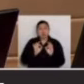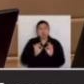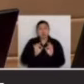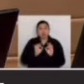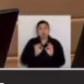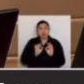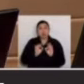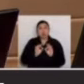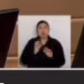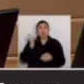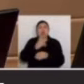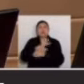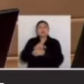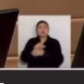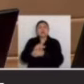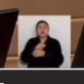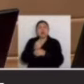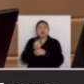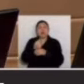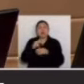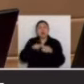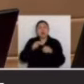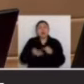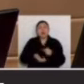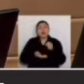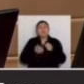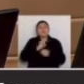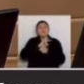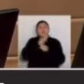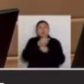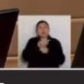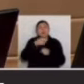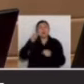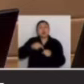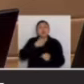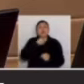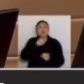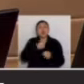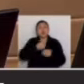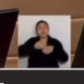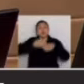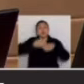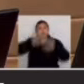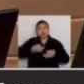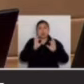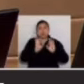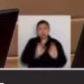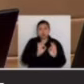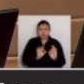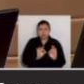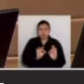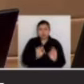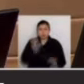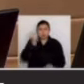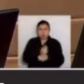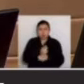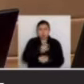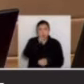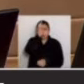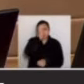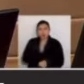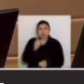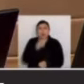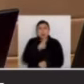de las fundaciones, se robaron la plata y hoy día quieren dictar resoluciones de normalización obligando a los funcionarios de la Seremi a hacer